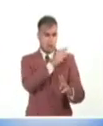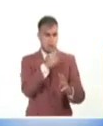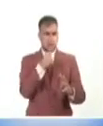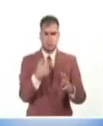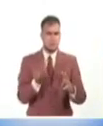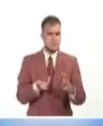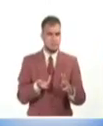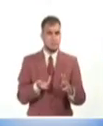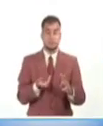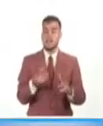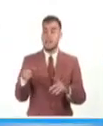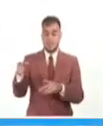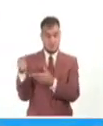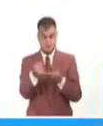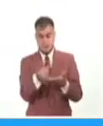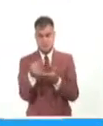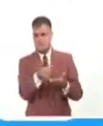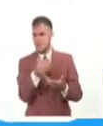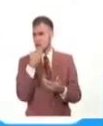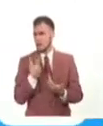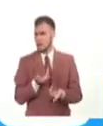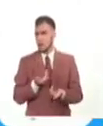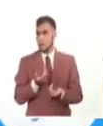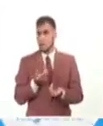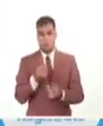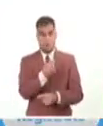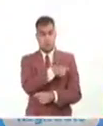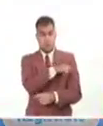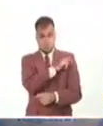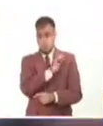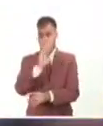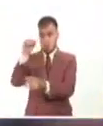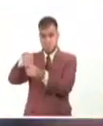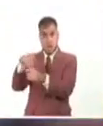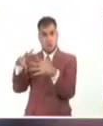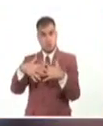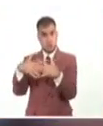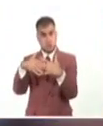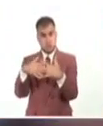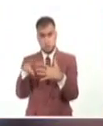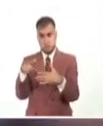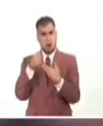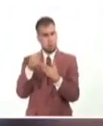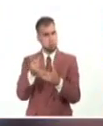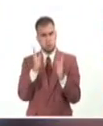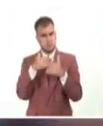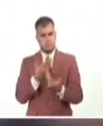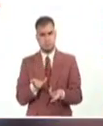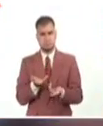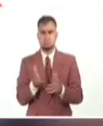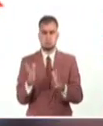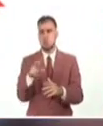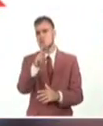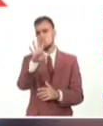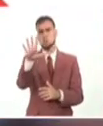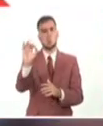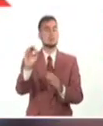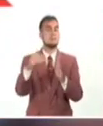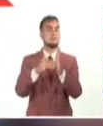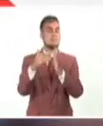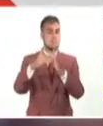desaparecida unión soviética y es el de venezuela